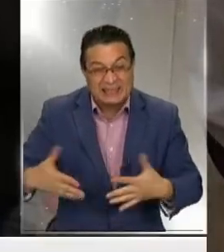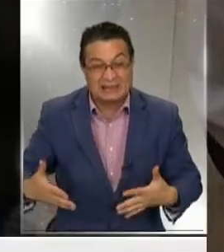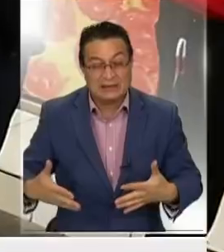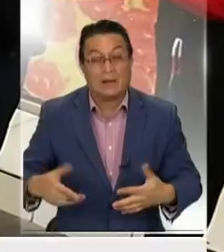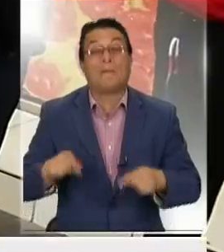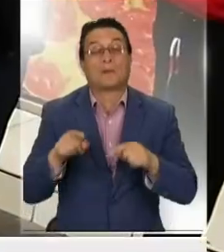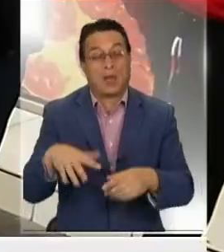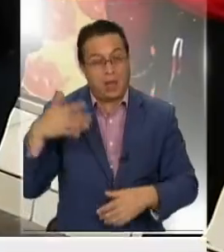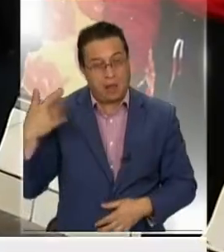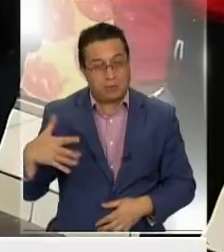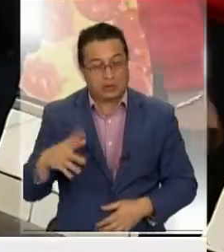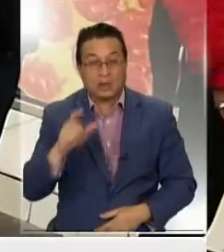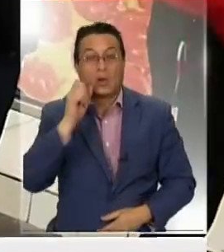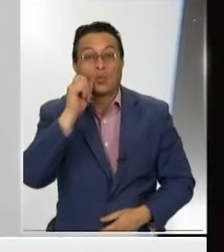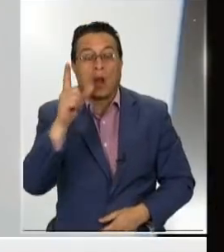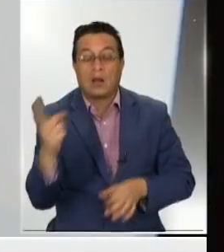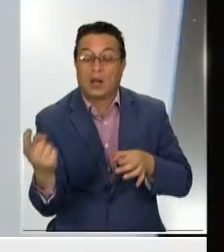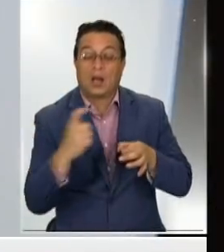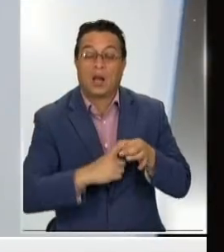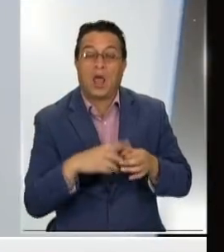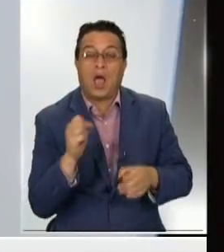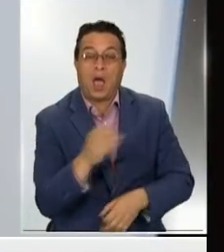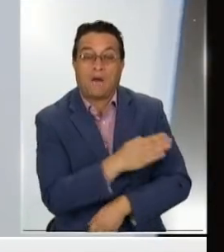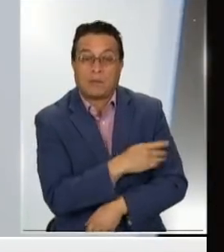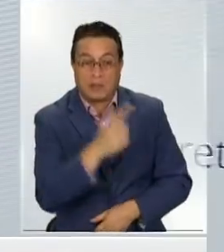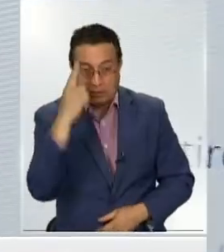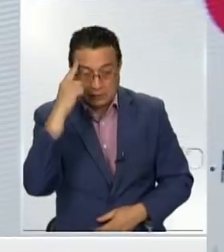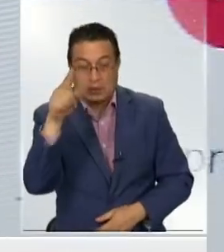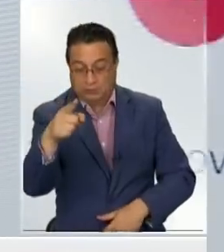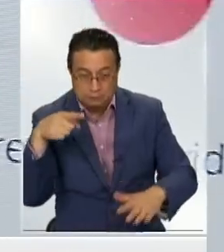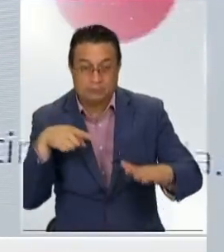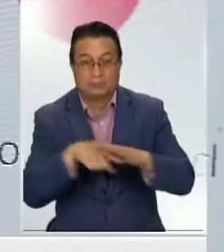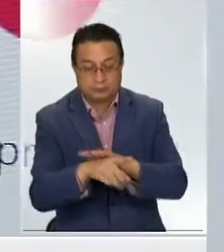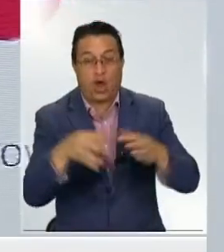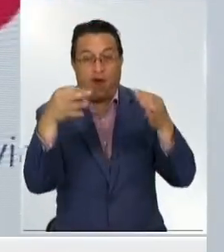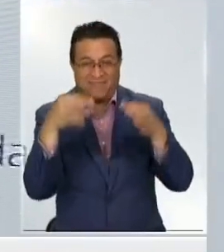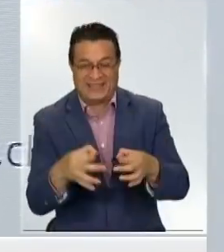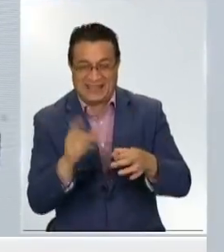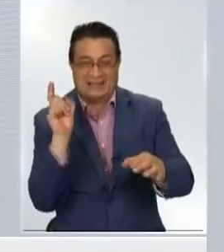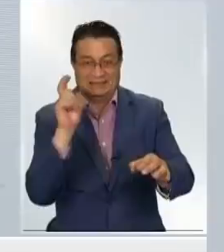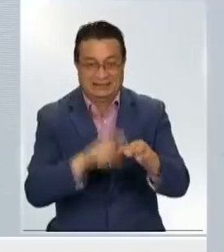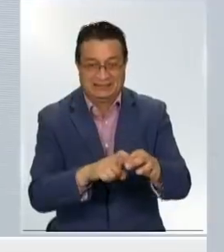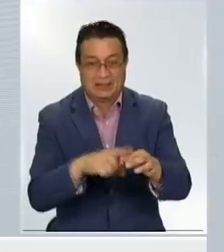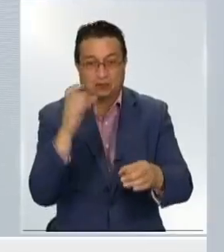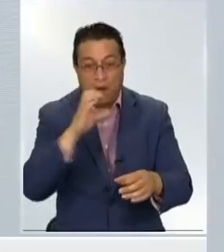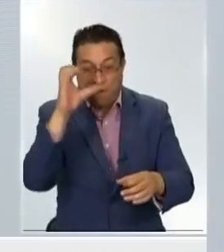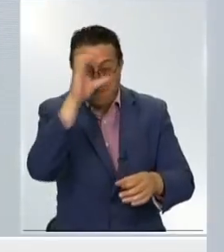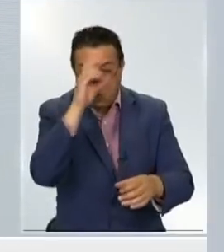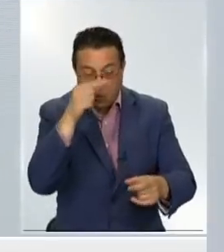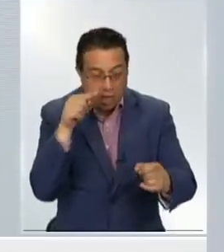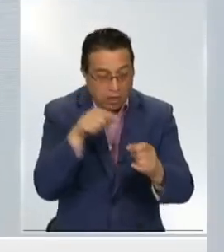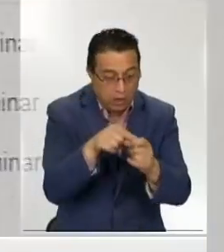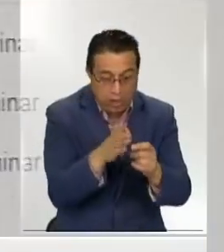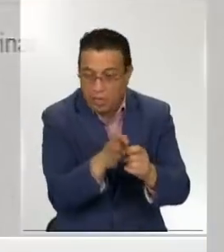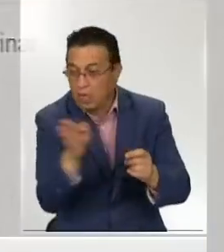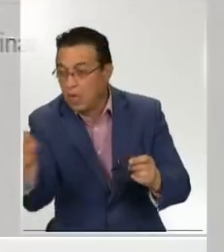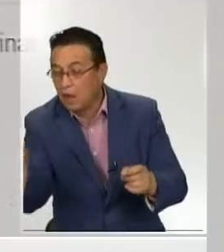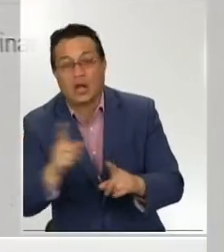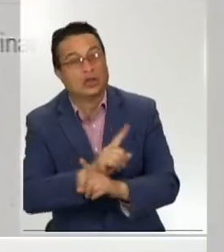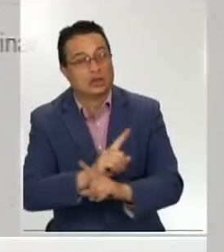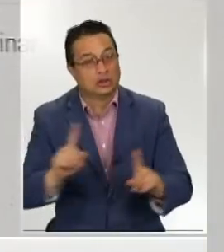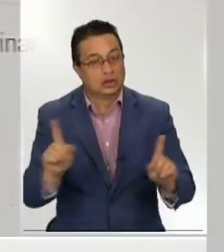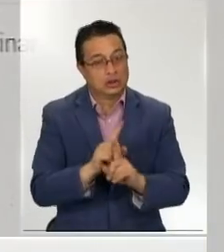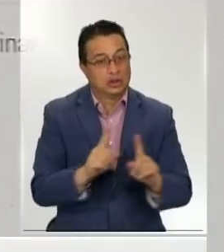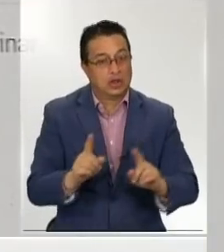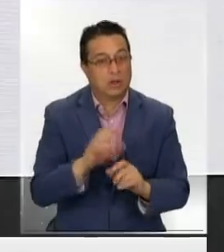importante saber a cuál AFP está afiliado, luego de esto ingresar a la página web oficial y no a través de buscadores que pueden enviar a la persona a